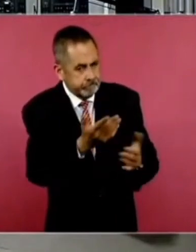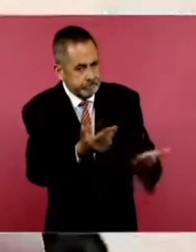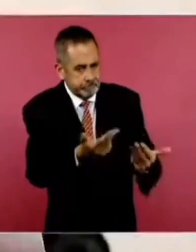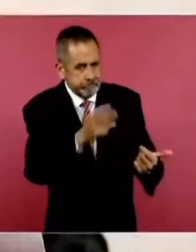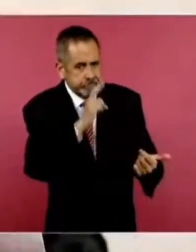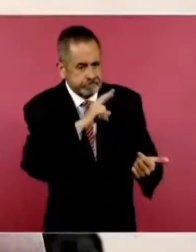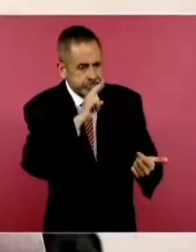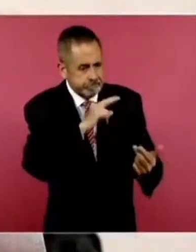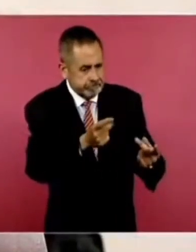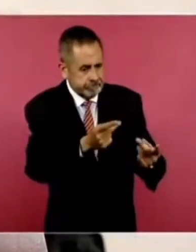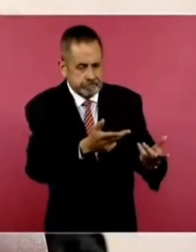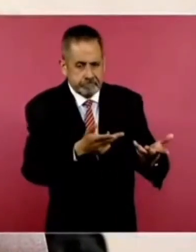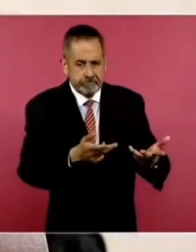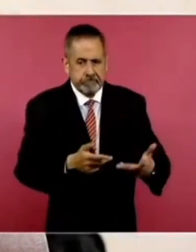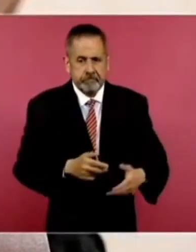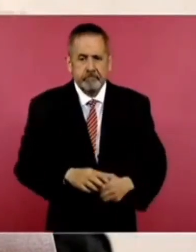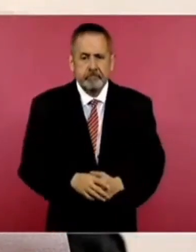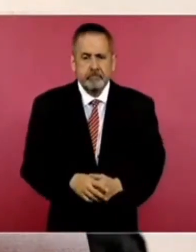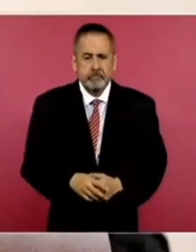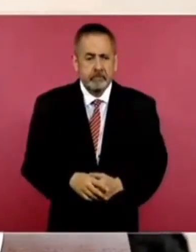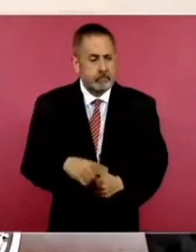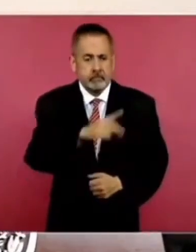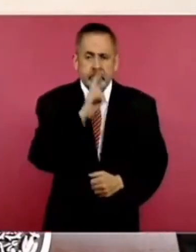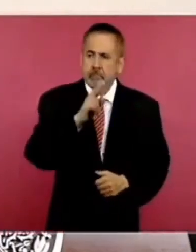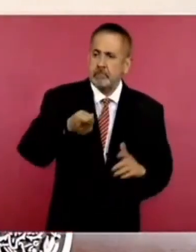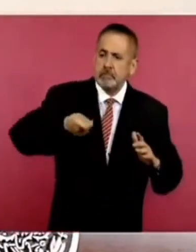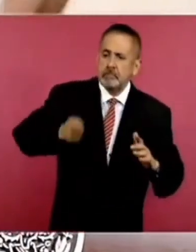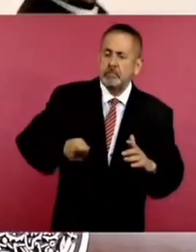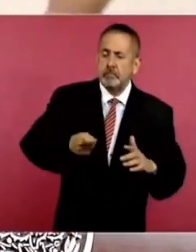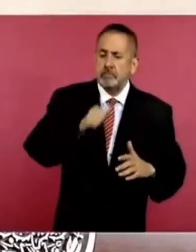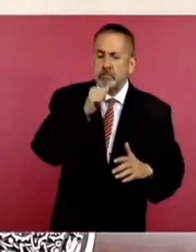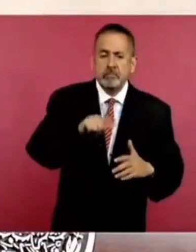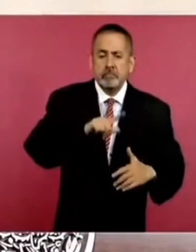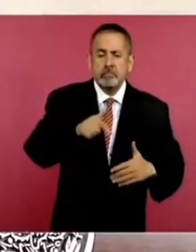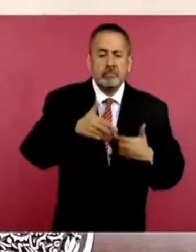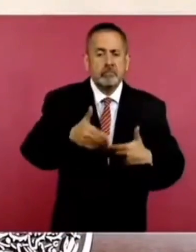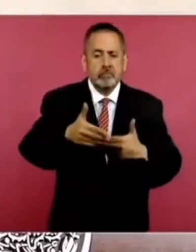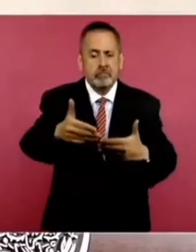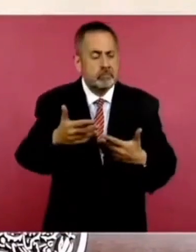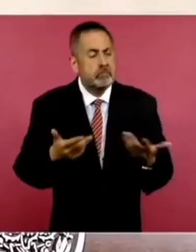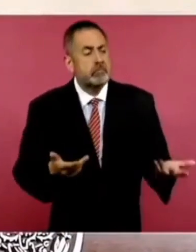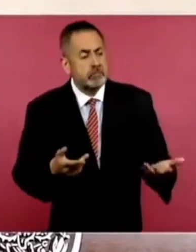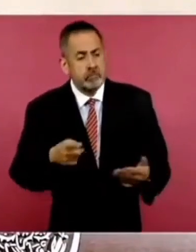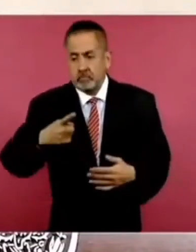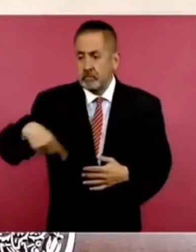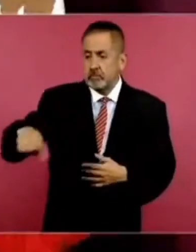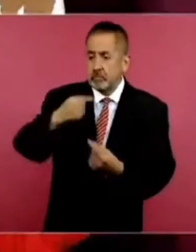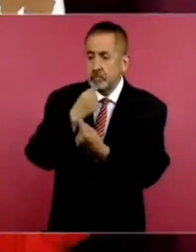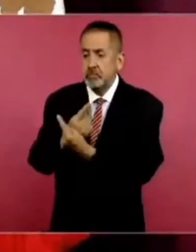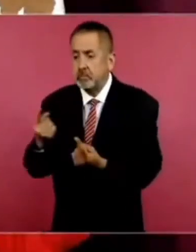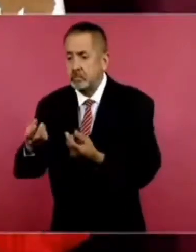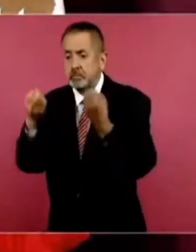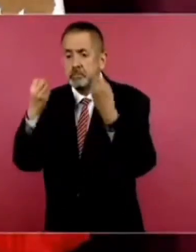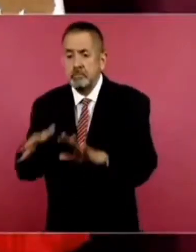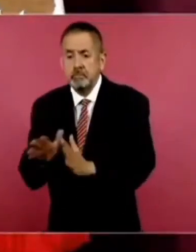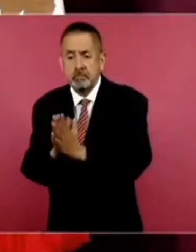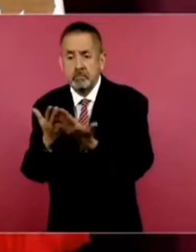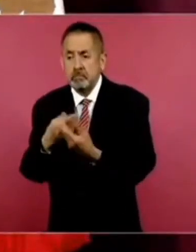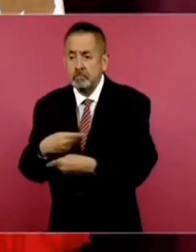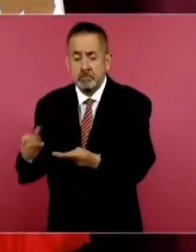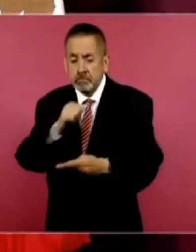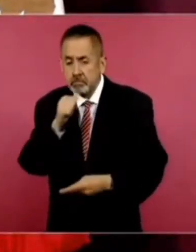porque si no resuelven, ni modo que se queden los niños sin libros.